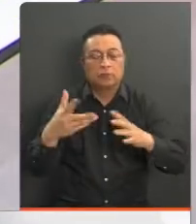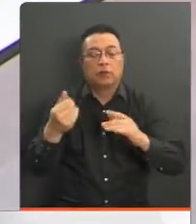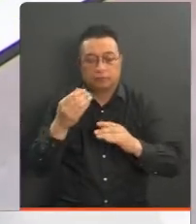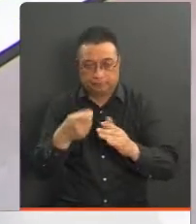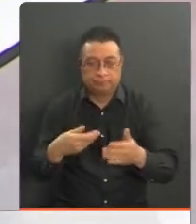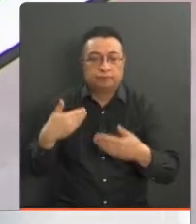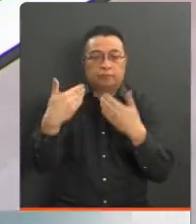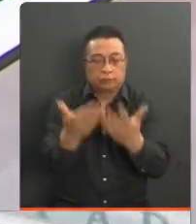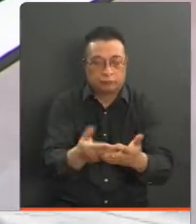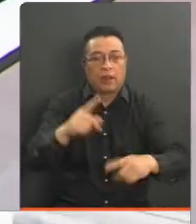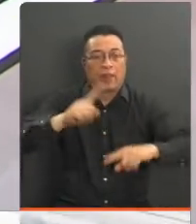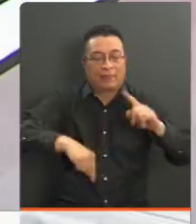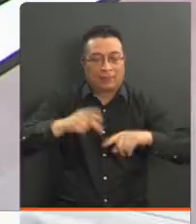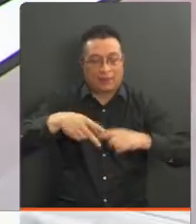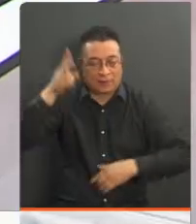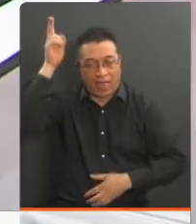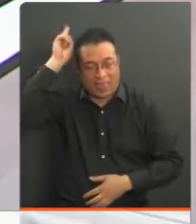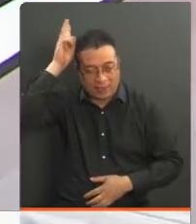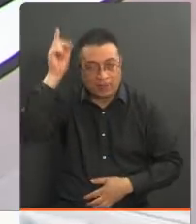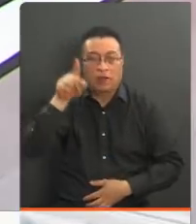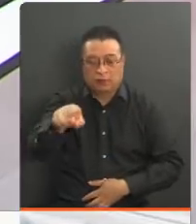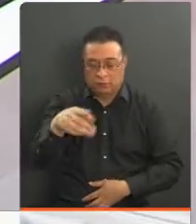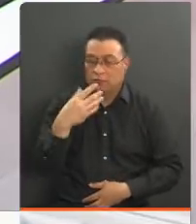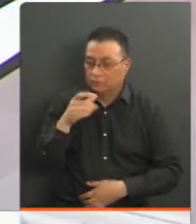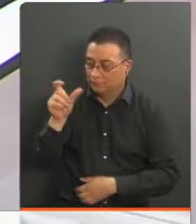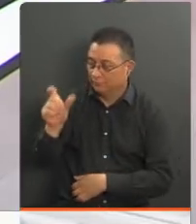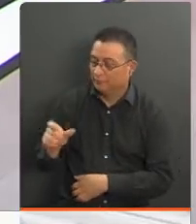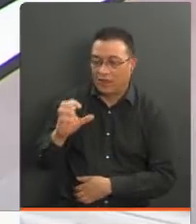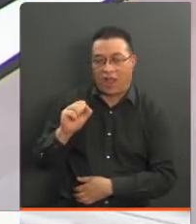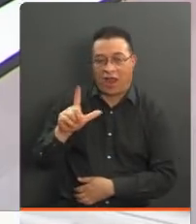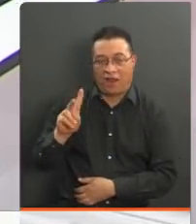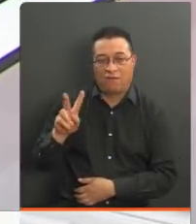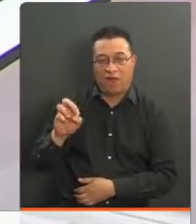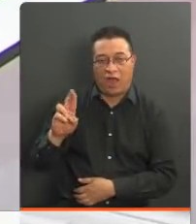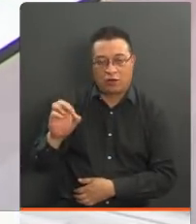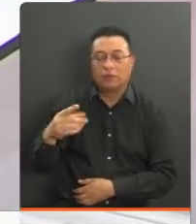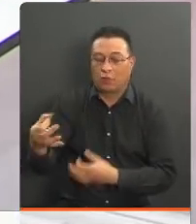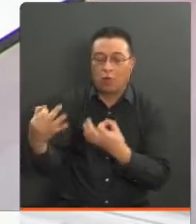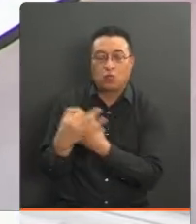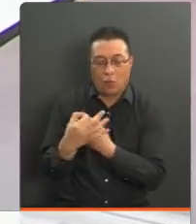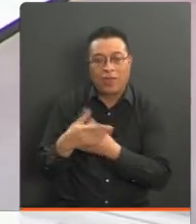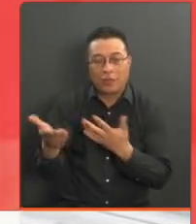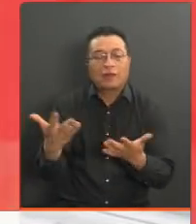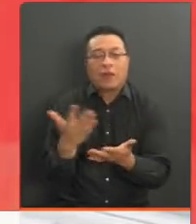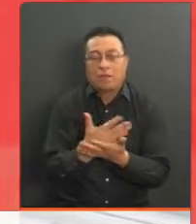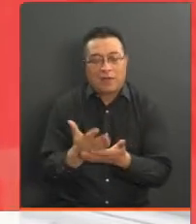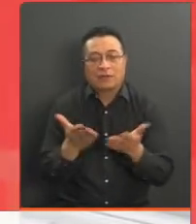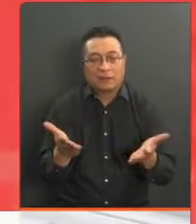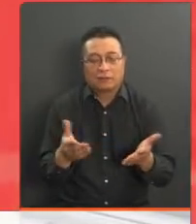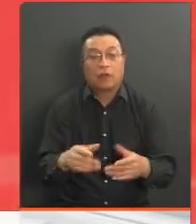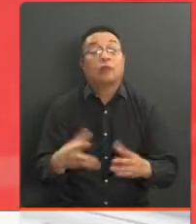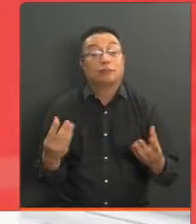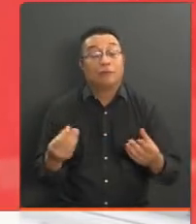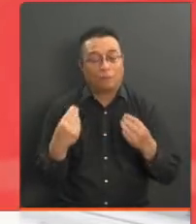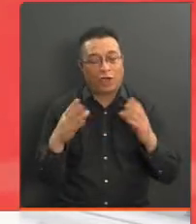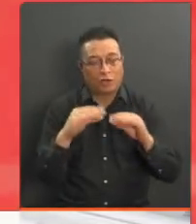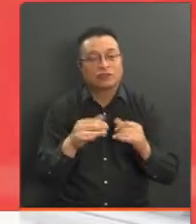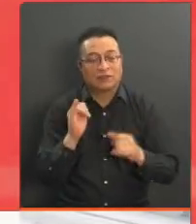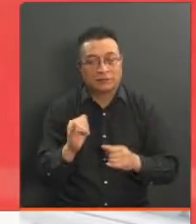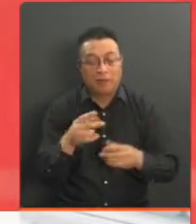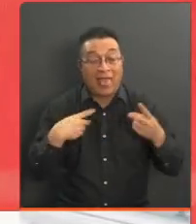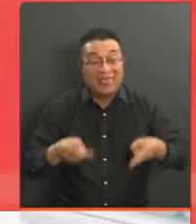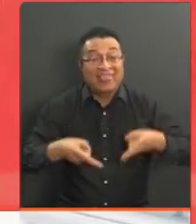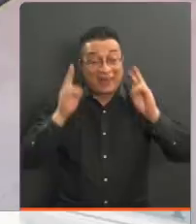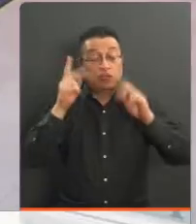tierras indígenas. Álvaro Pachi está aquí con nosotros para explicarnos de qué se trata eso y otras cosas más. ¿Cómo estás? ¿Cómo estás, Ramón? Muy buenas noches. Claro, se llama Derecho a las